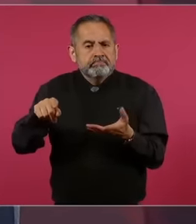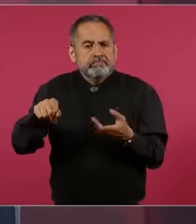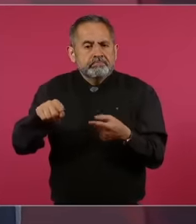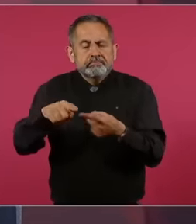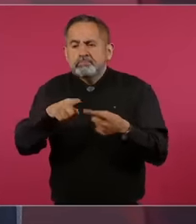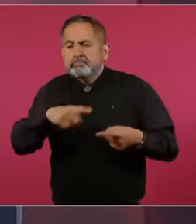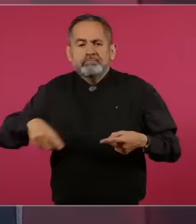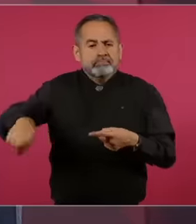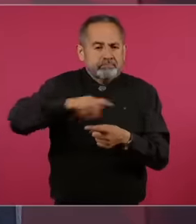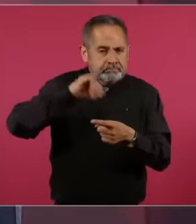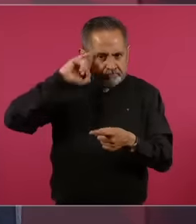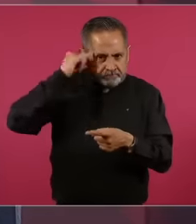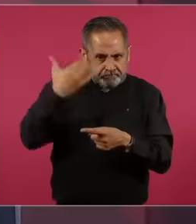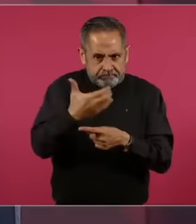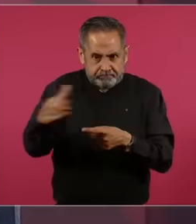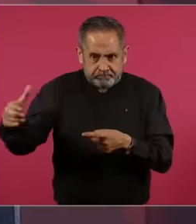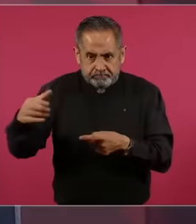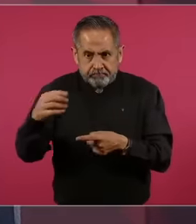para